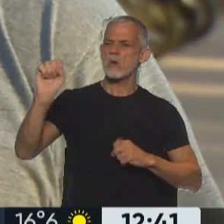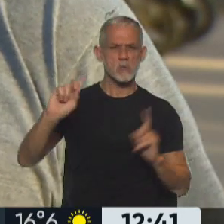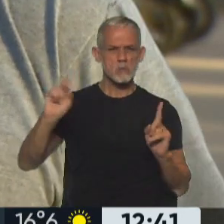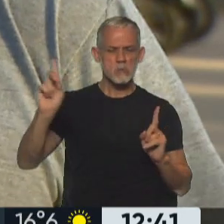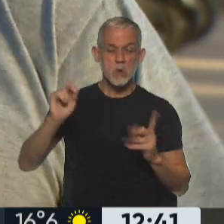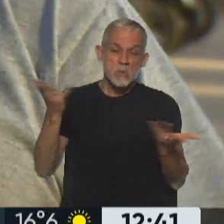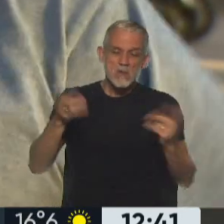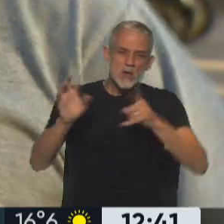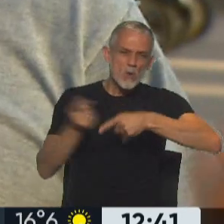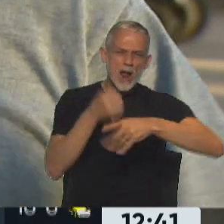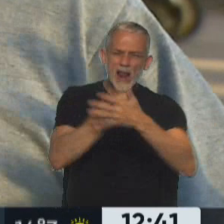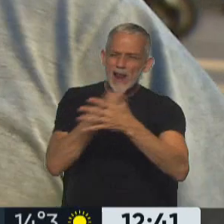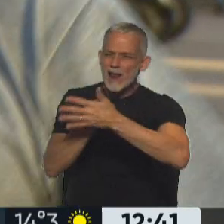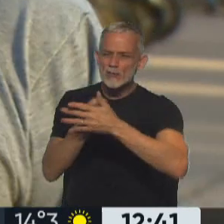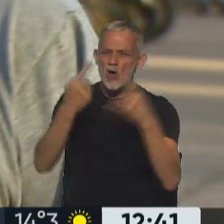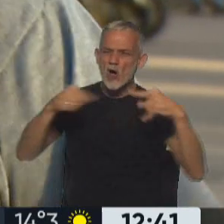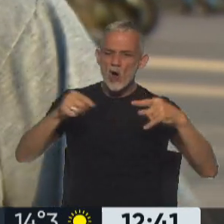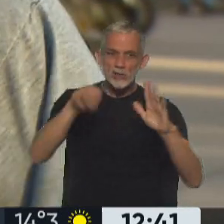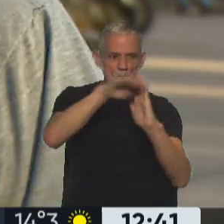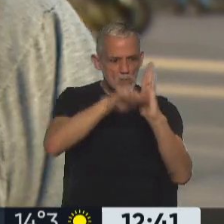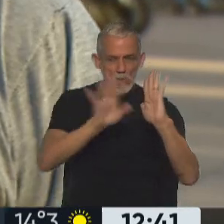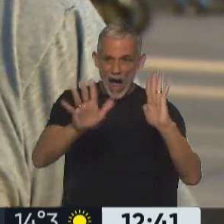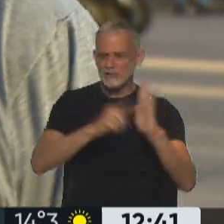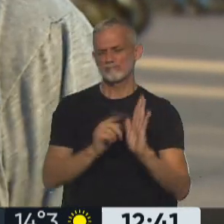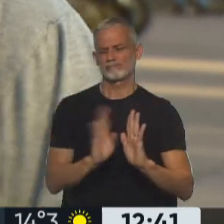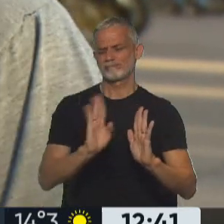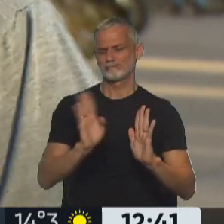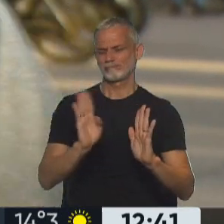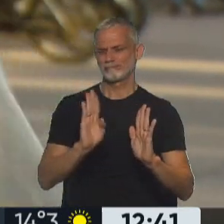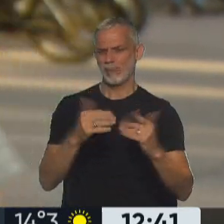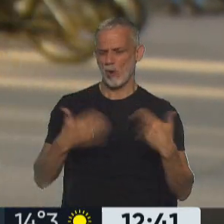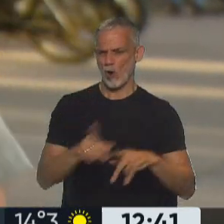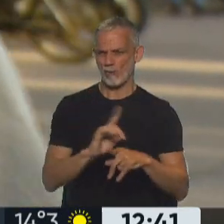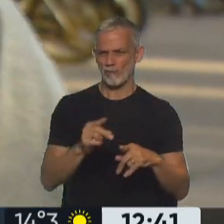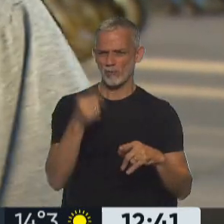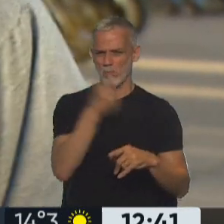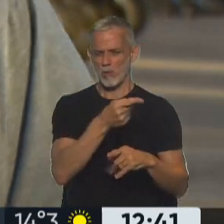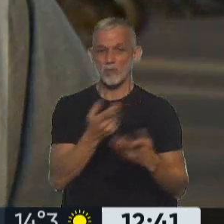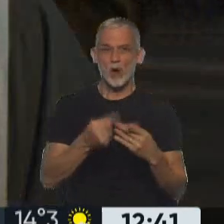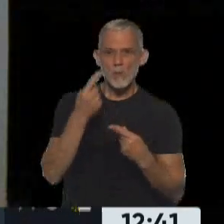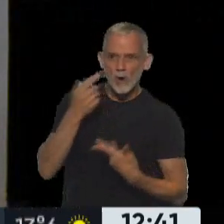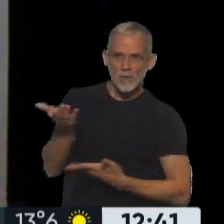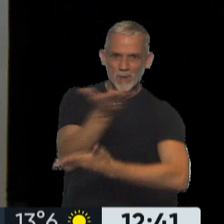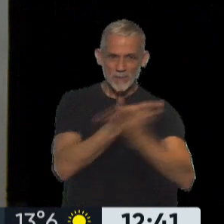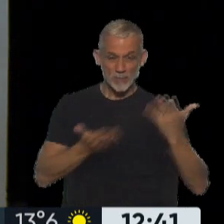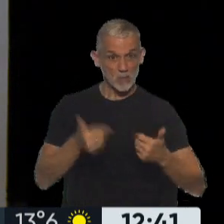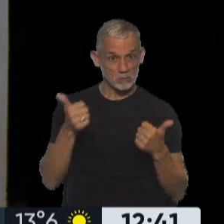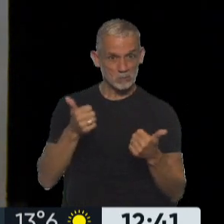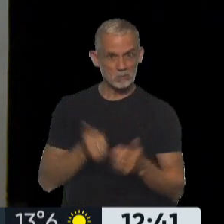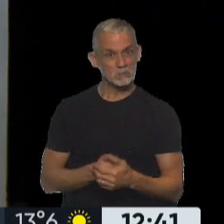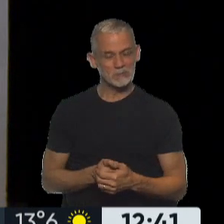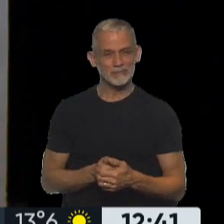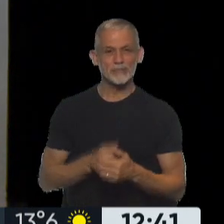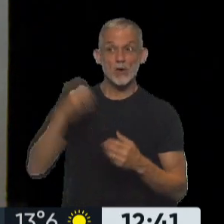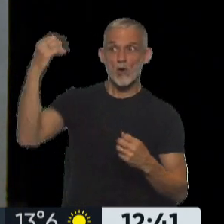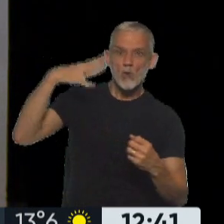contra todas las normas que hay en la sociedad y cómo convivir con ellas. Uy, qué bueno que juegan las